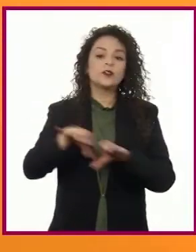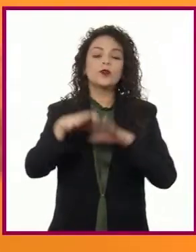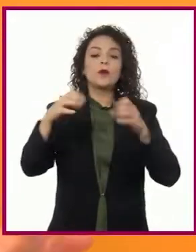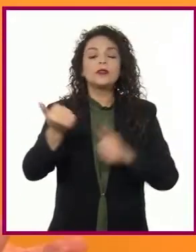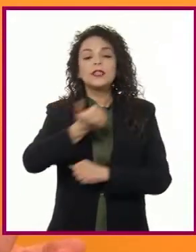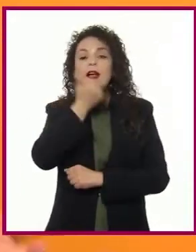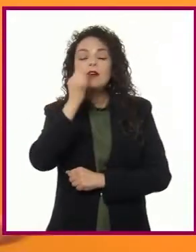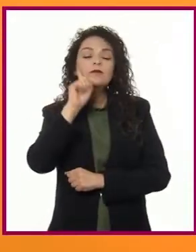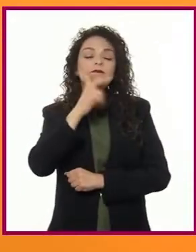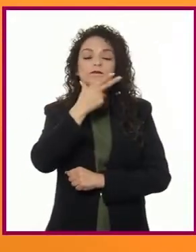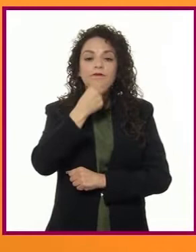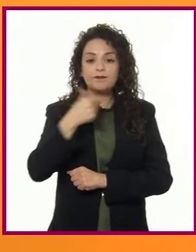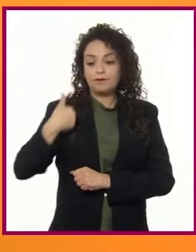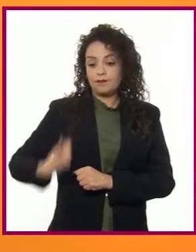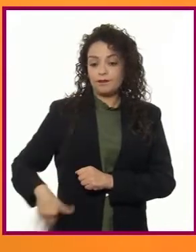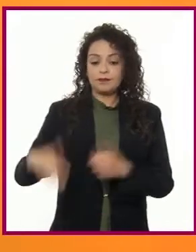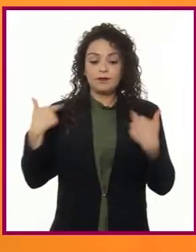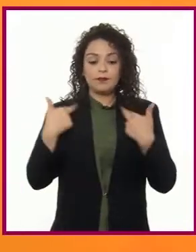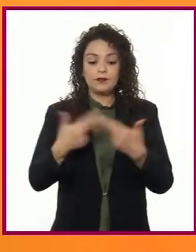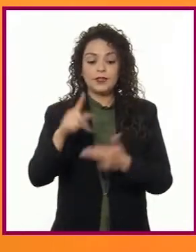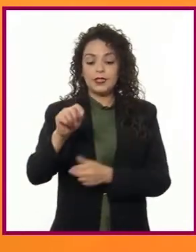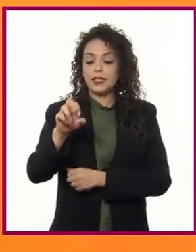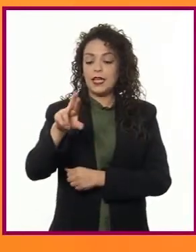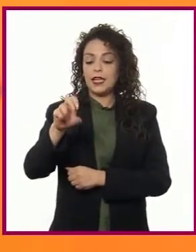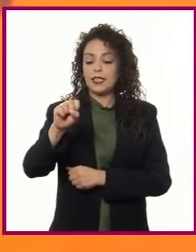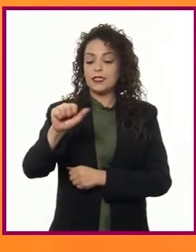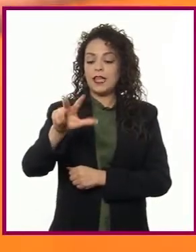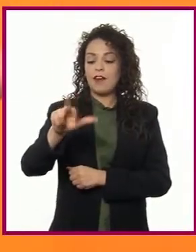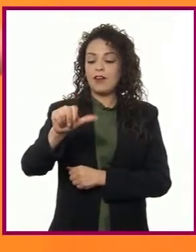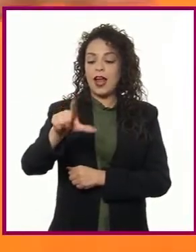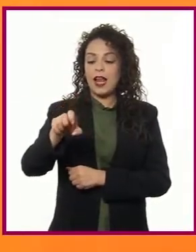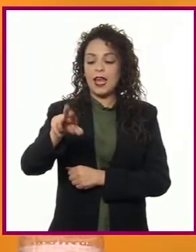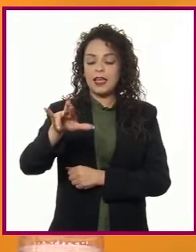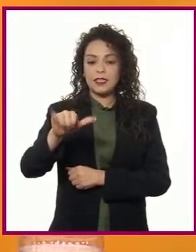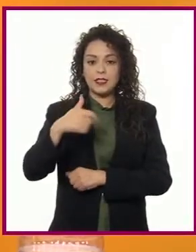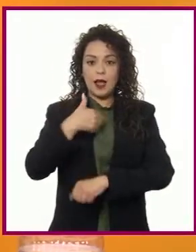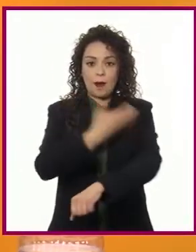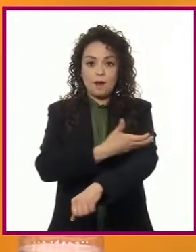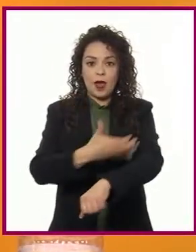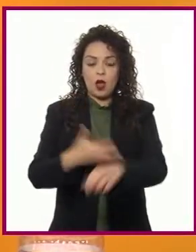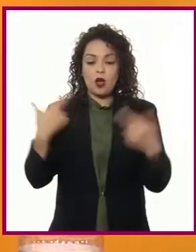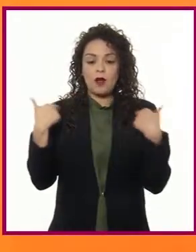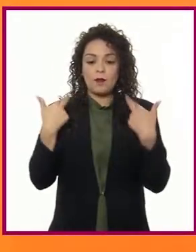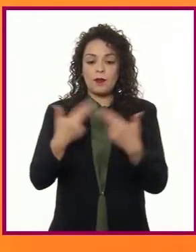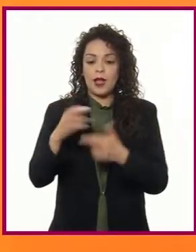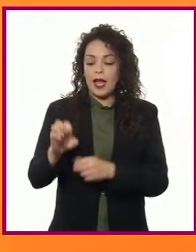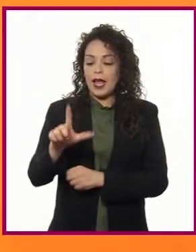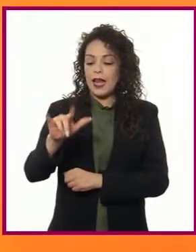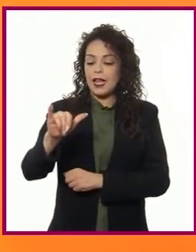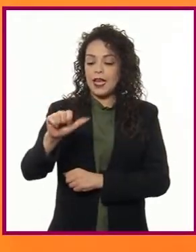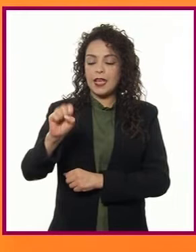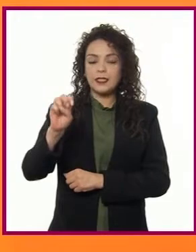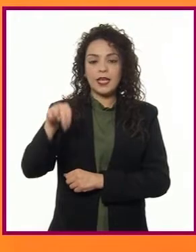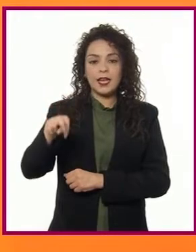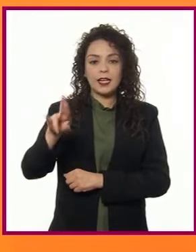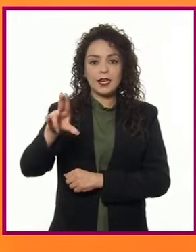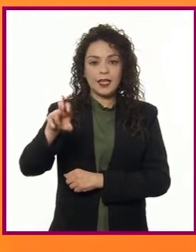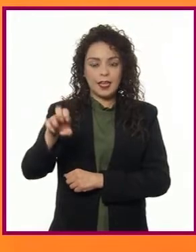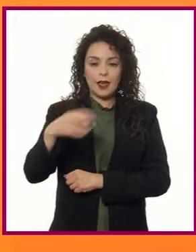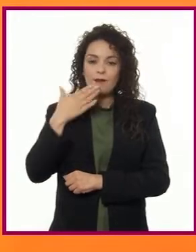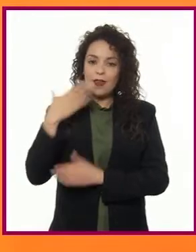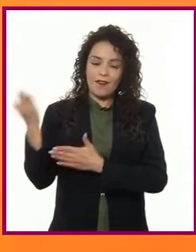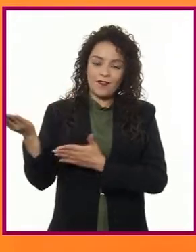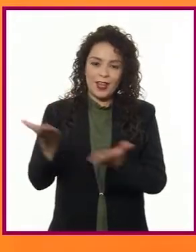alumnos? Soy la profesora Teresa Valencia Islas. En esta sesión me acompaña el profesor Elías Enrique Rule Esparza. Les damos la más